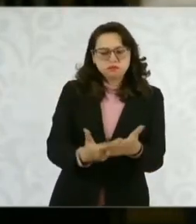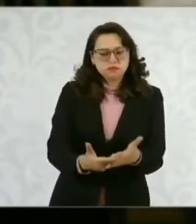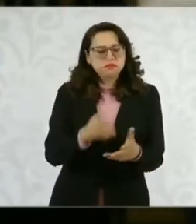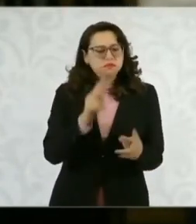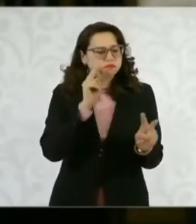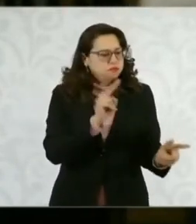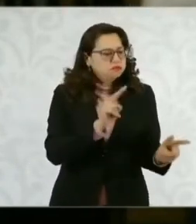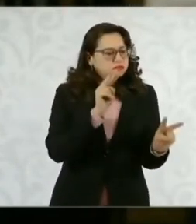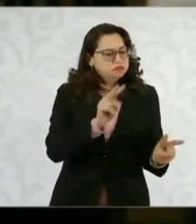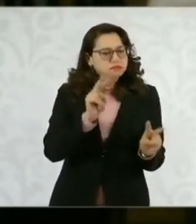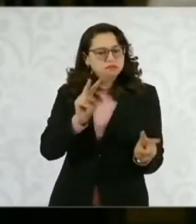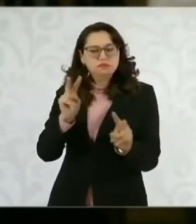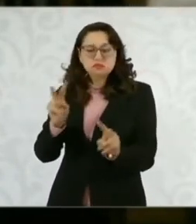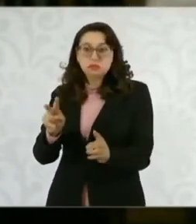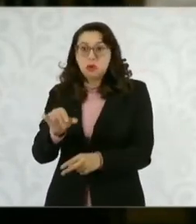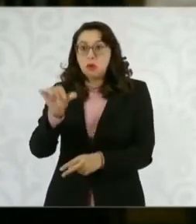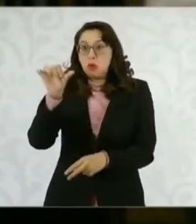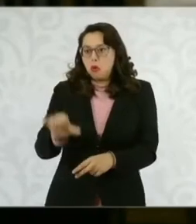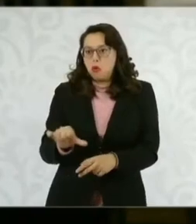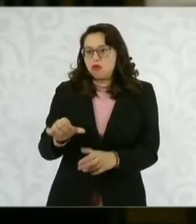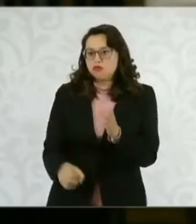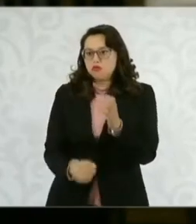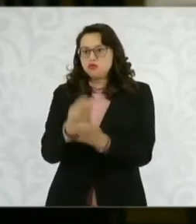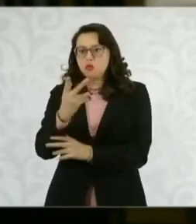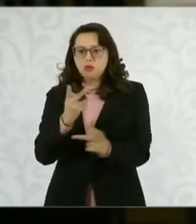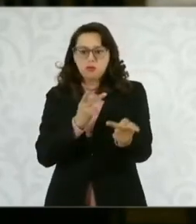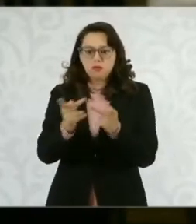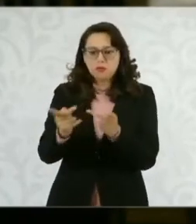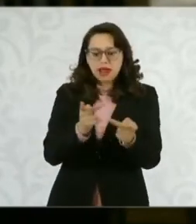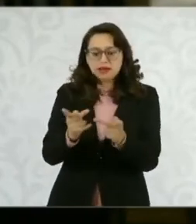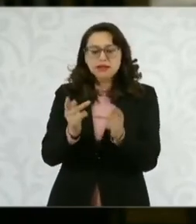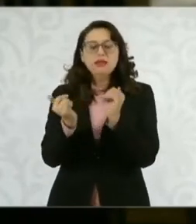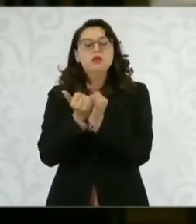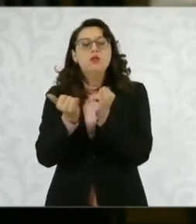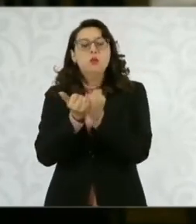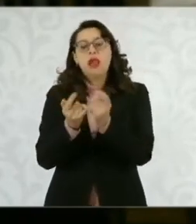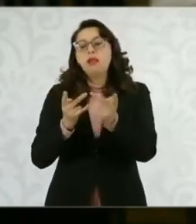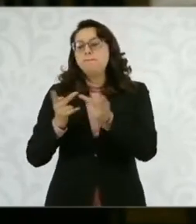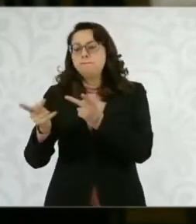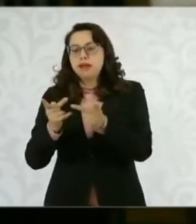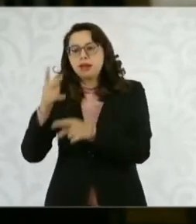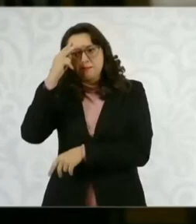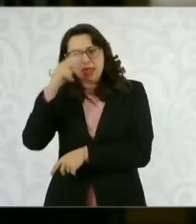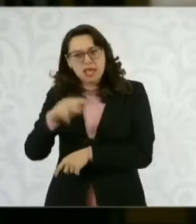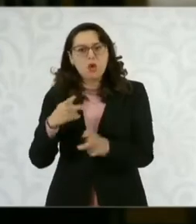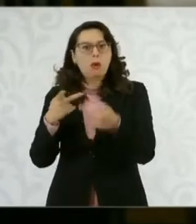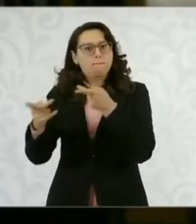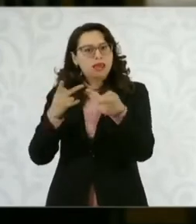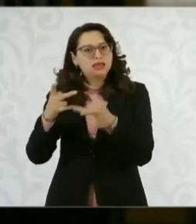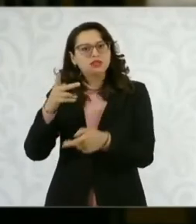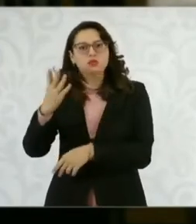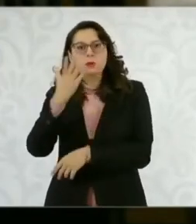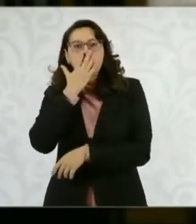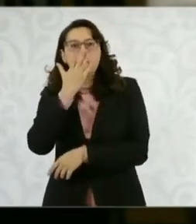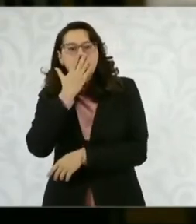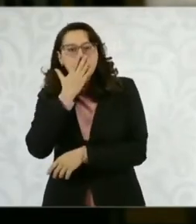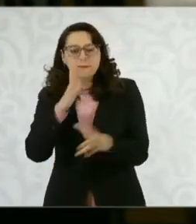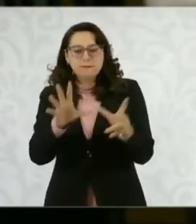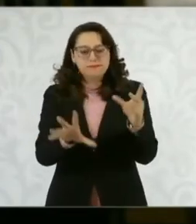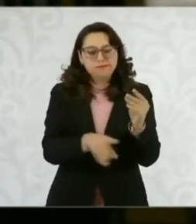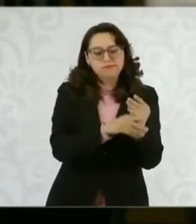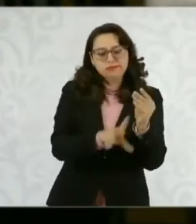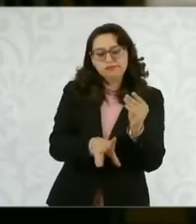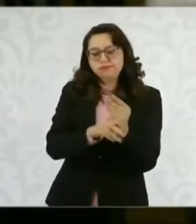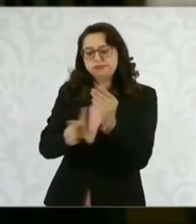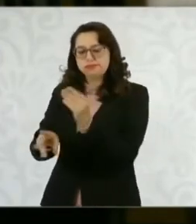el Plan Nacional de Desarrollo. Se ha hablado mucho aquí también del Plan México, del Plan Sonora también, como elementos,